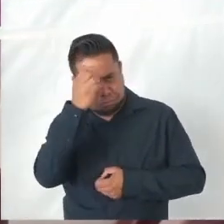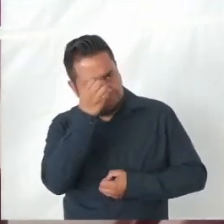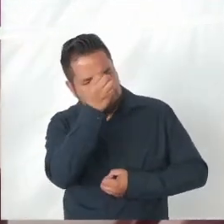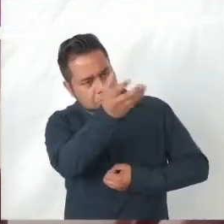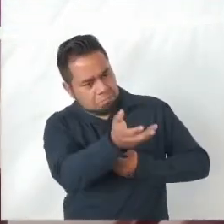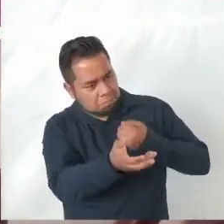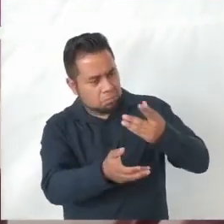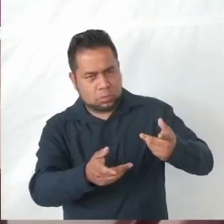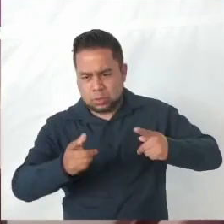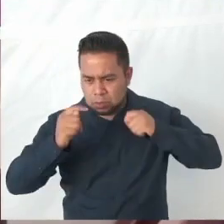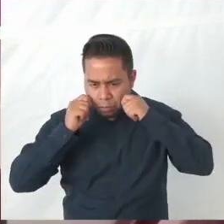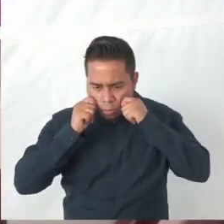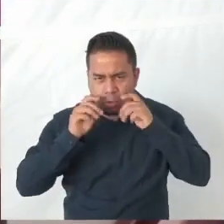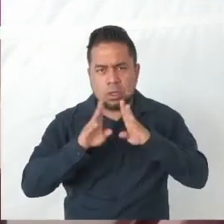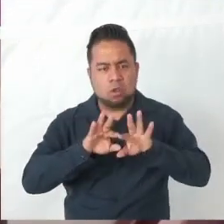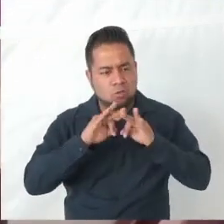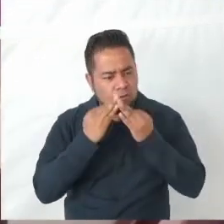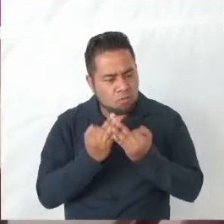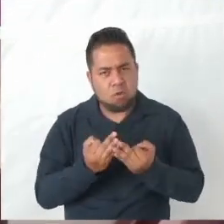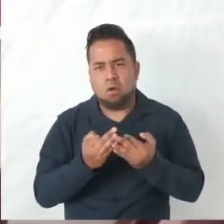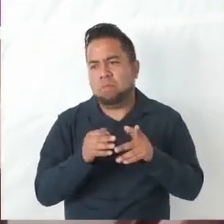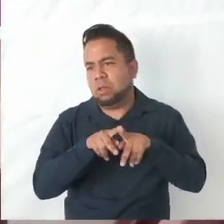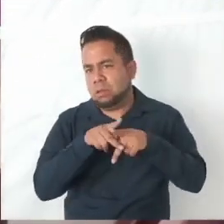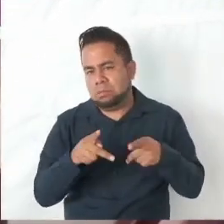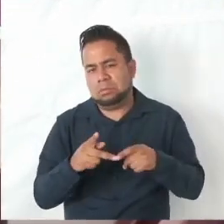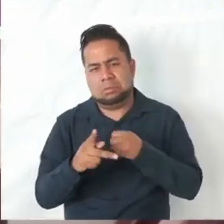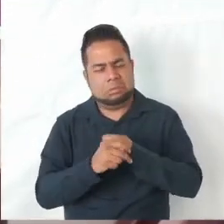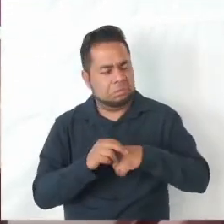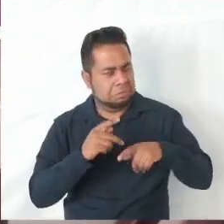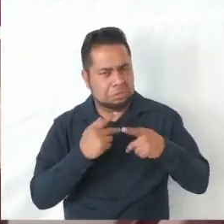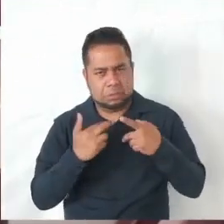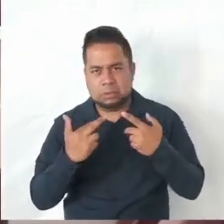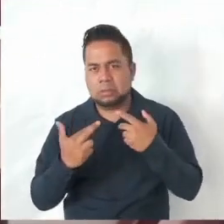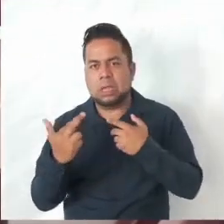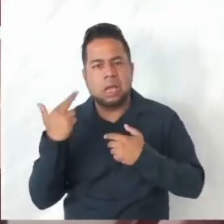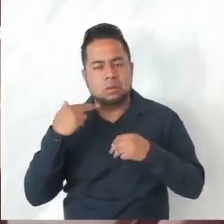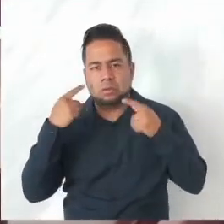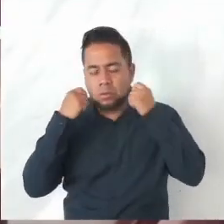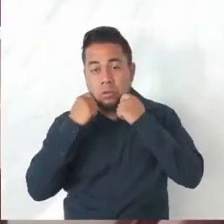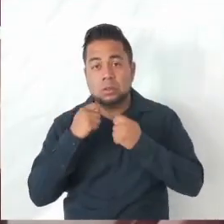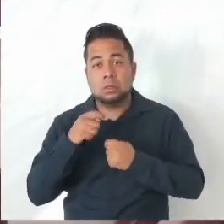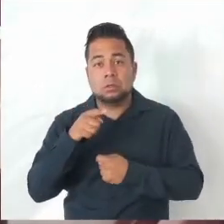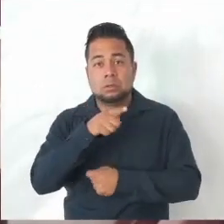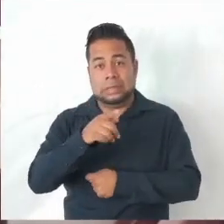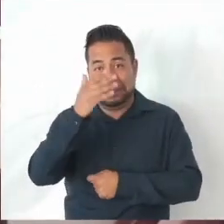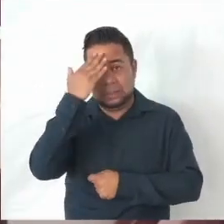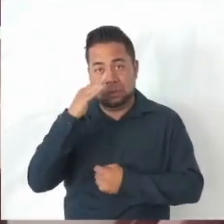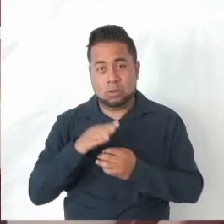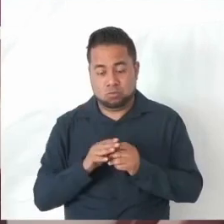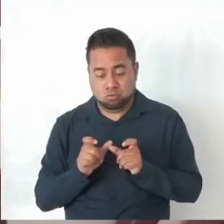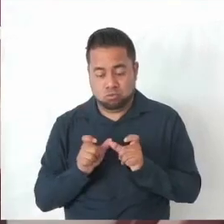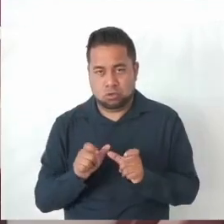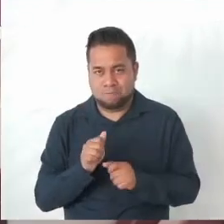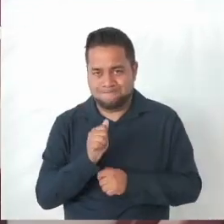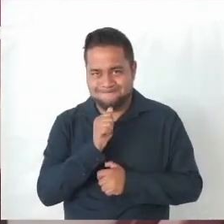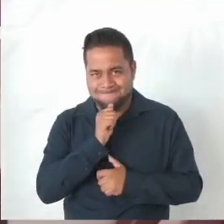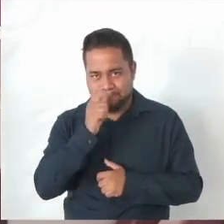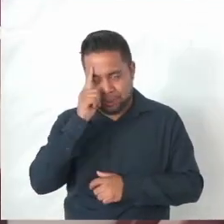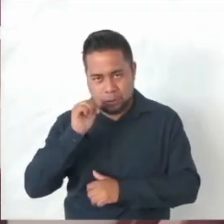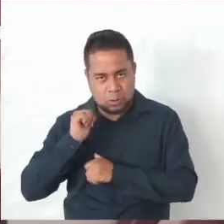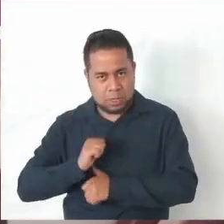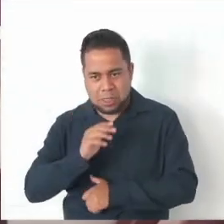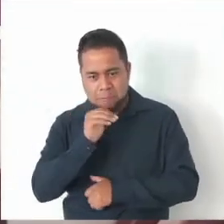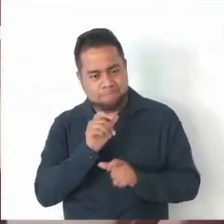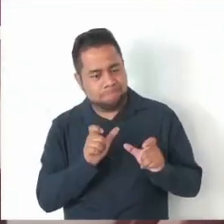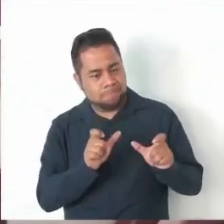por cualquier medio y forma, también sabemos que su protección sigue siendo un tema pendiente para las